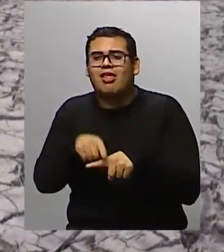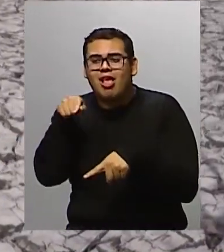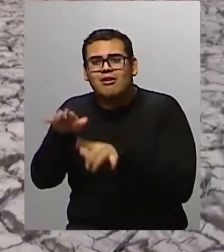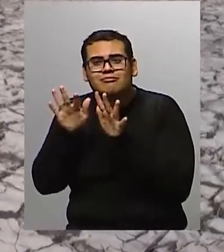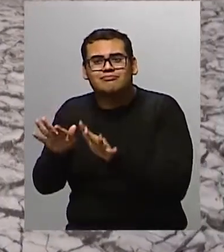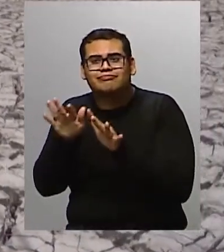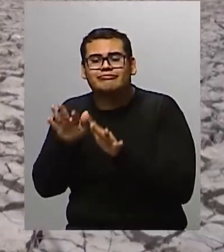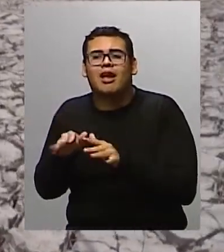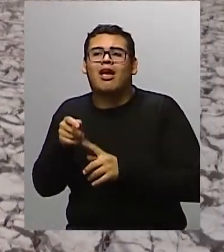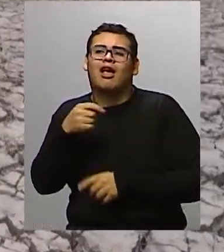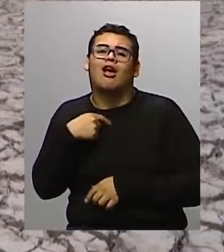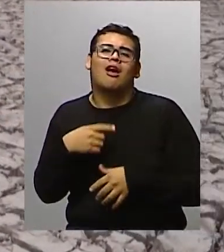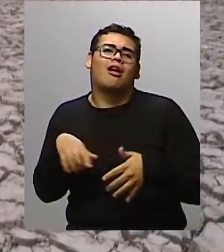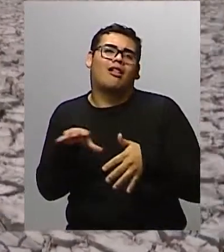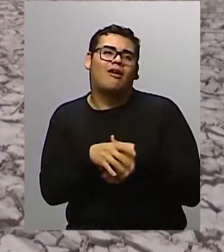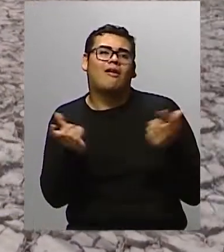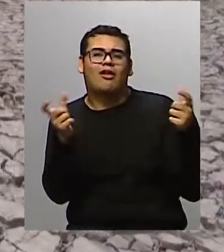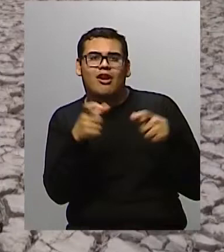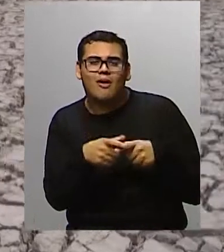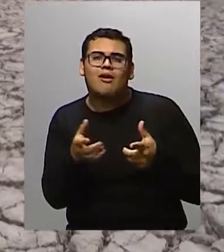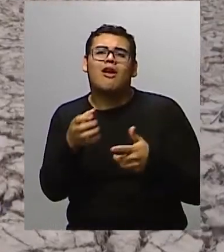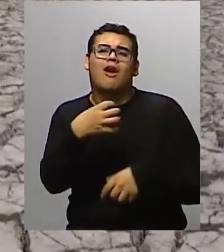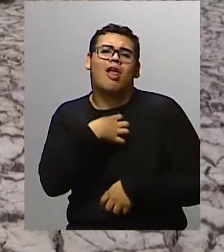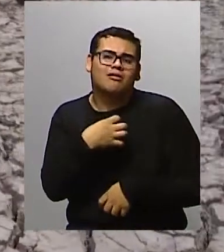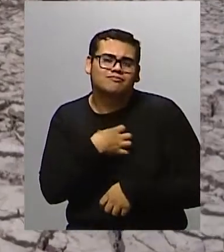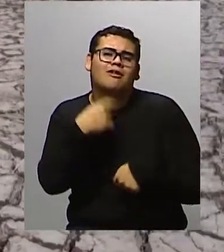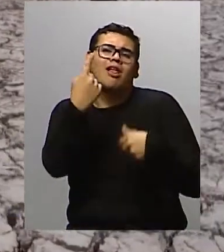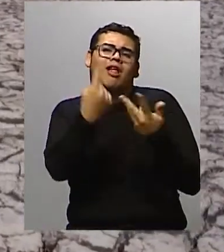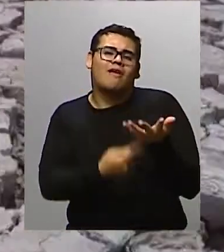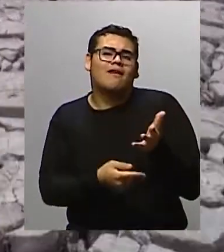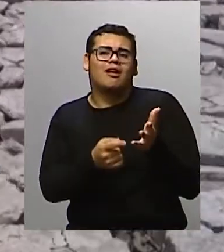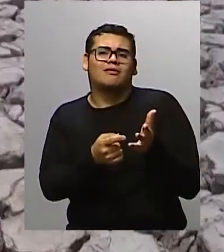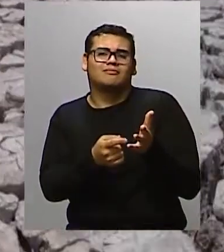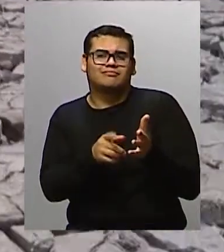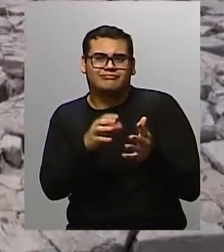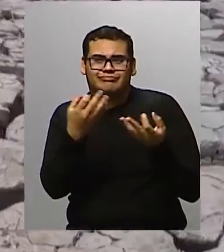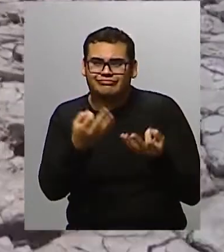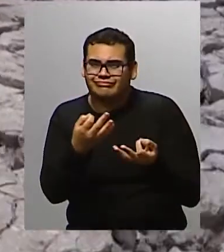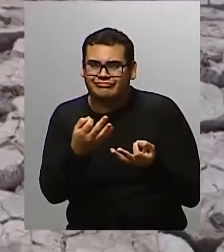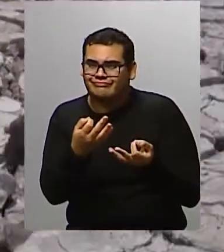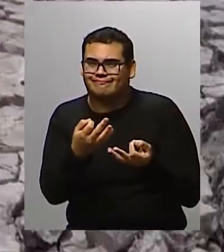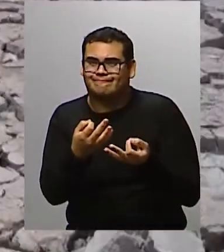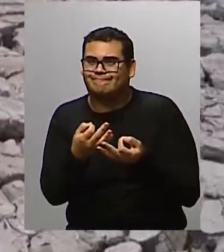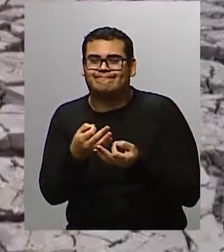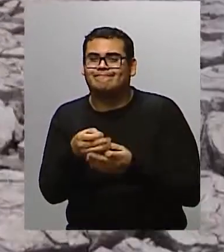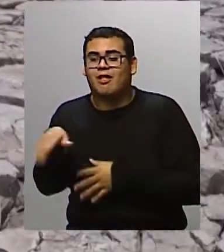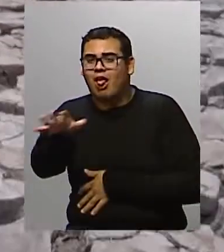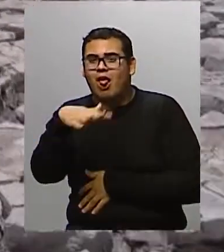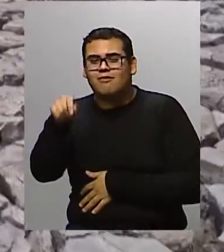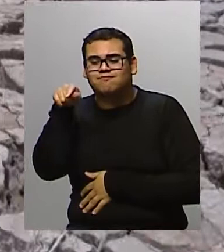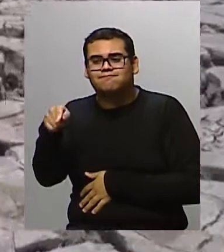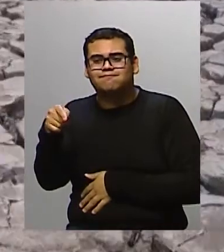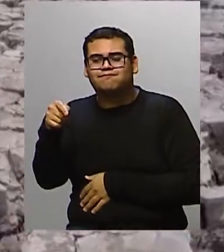y reuniones, talleres, leyes, muy bonito, pero no estamos en el campo realmente atacando